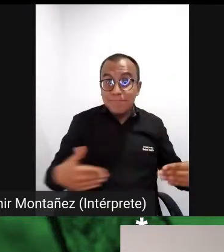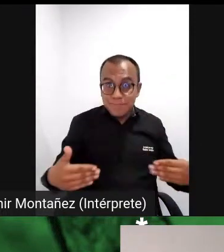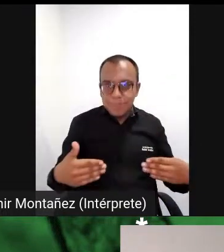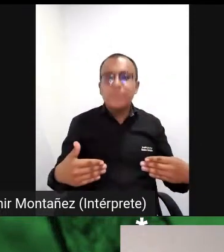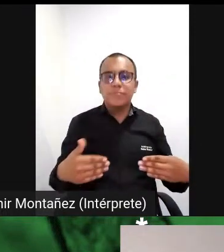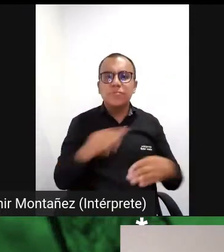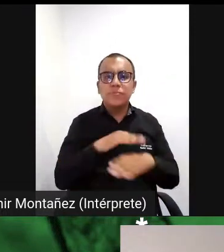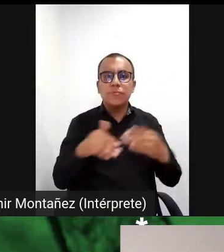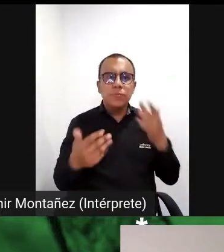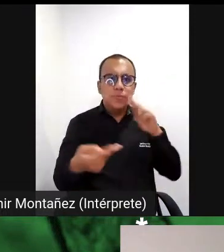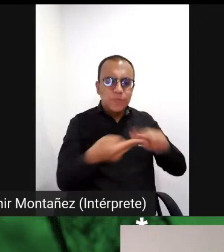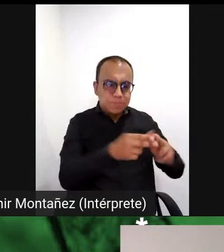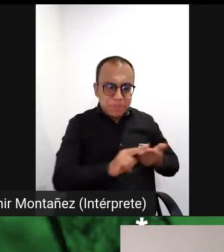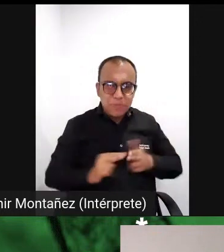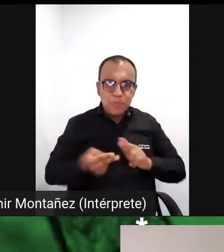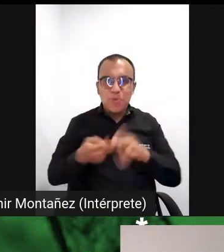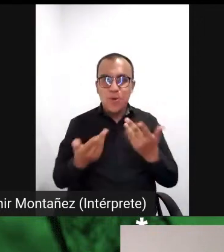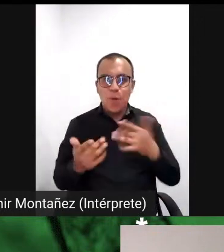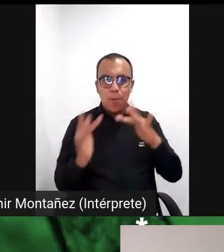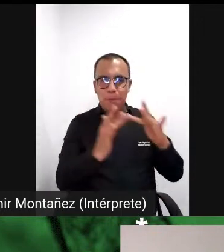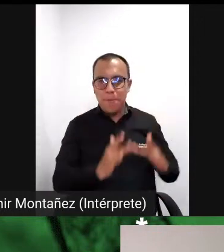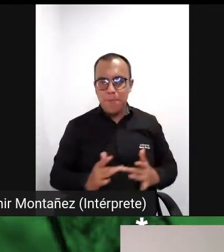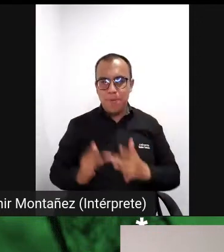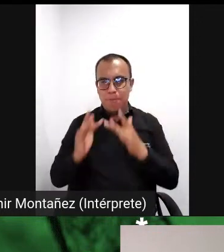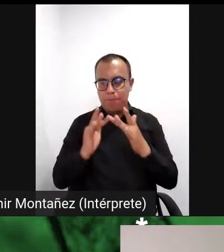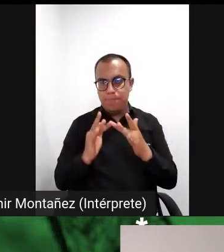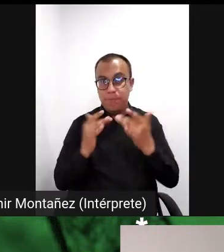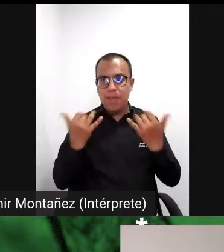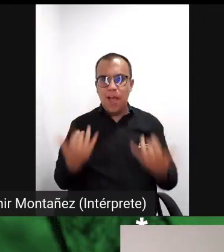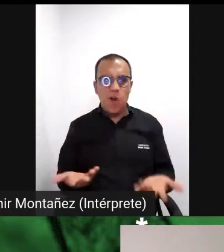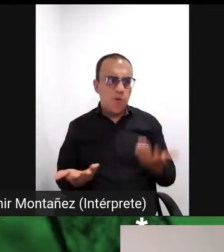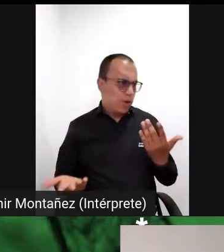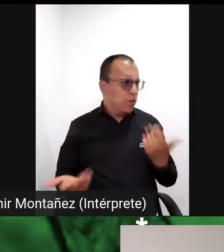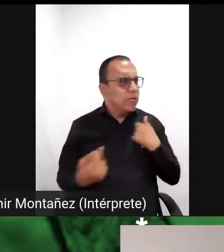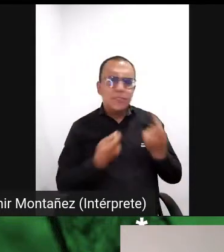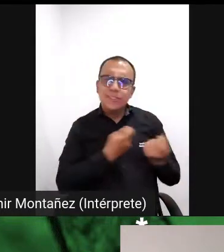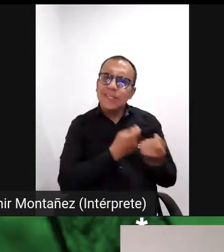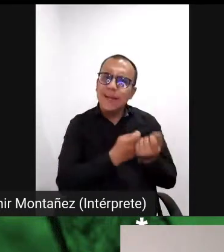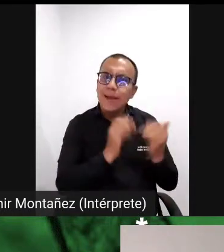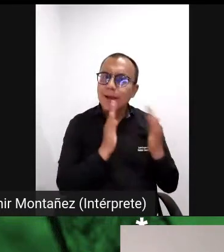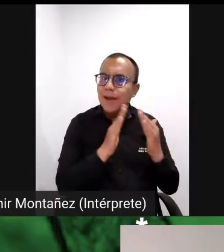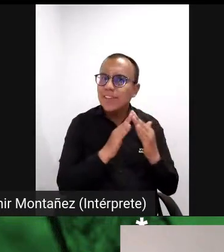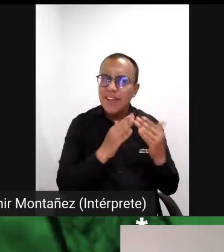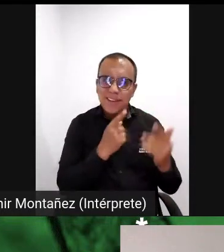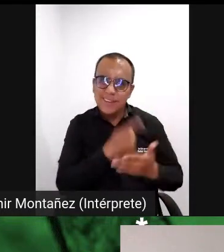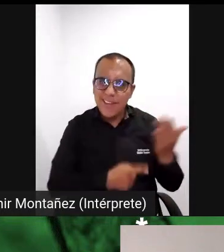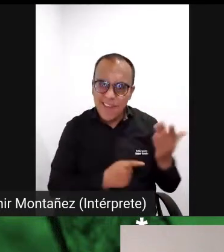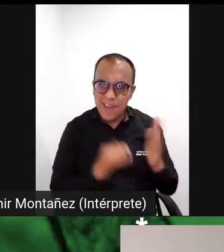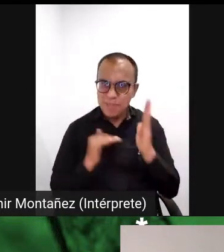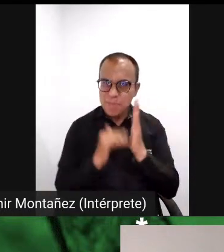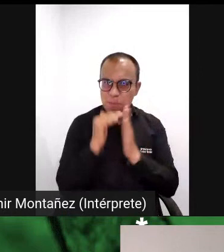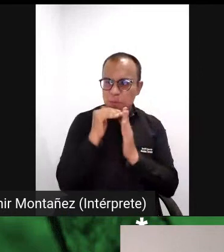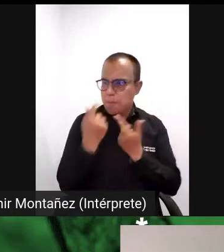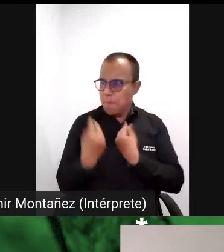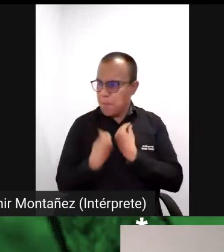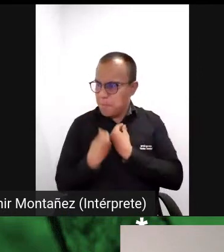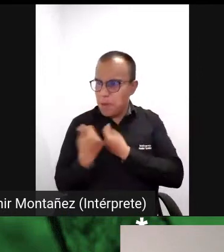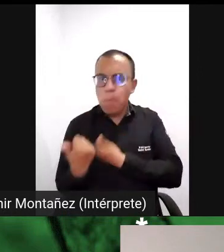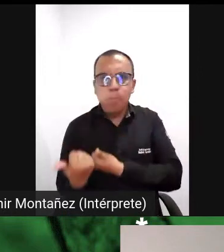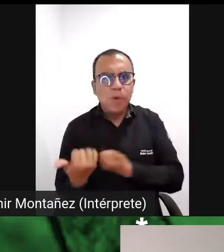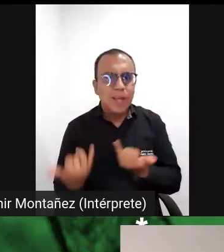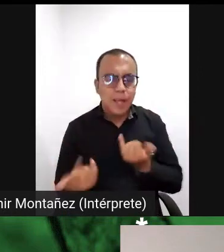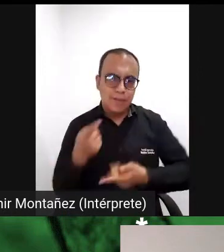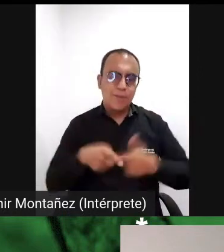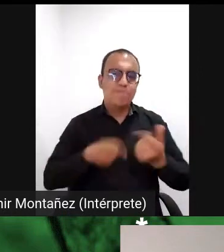que coexiste alrededor de ellos, ¿no? Al lado de qué estamos viviendo. Y creo que estas fichas y este material viene apoyando muy bien toda